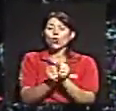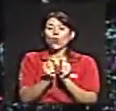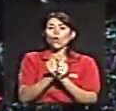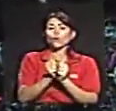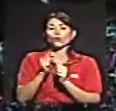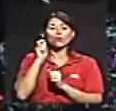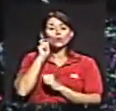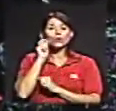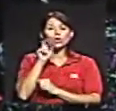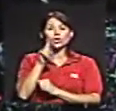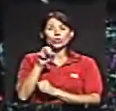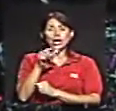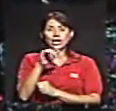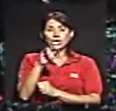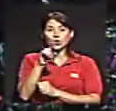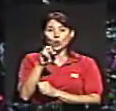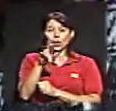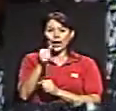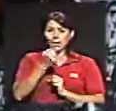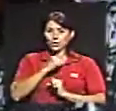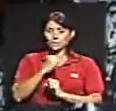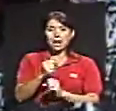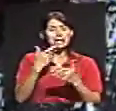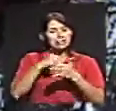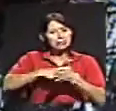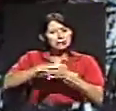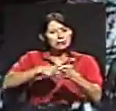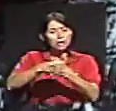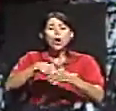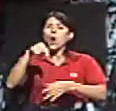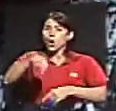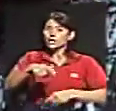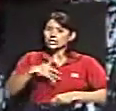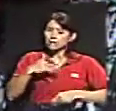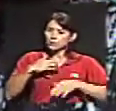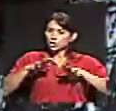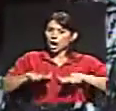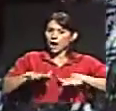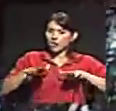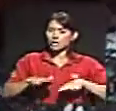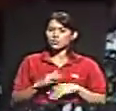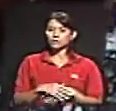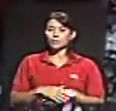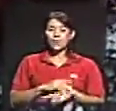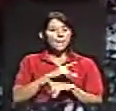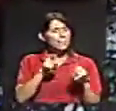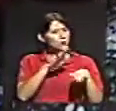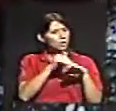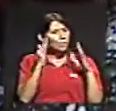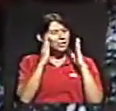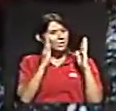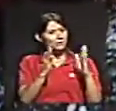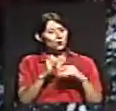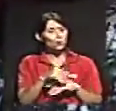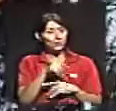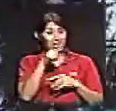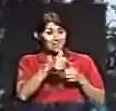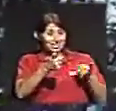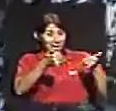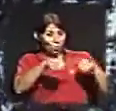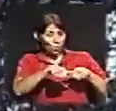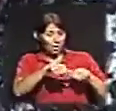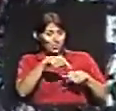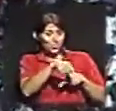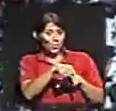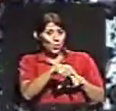digamos, podríamos sentirnos tranquilos. Pero ahí llama la atención que aunque ese acuerdo